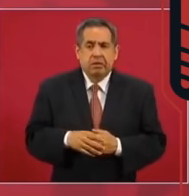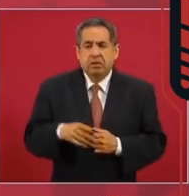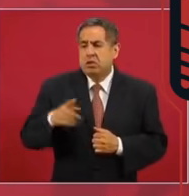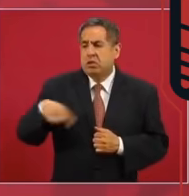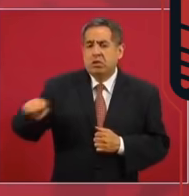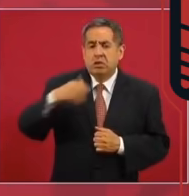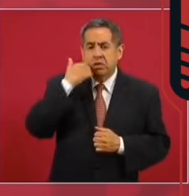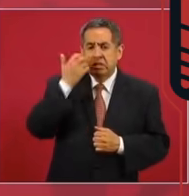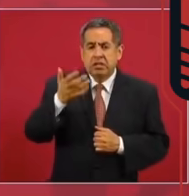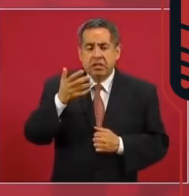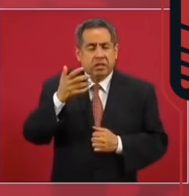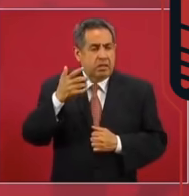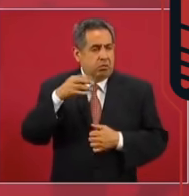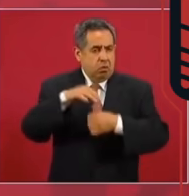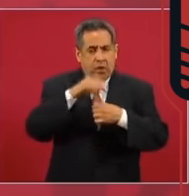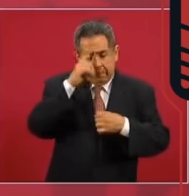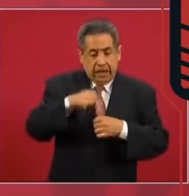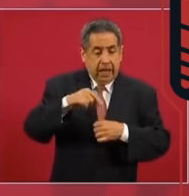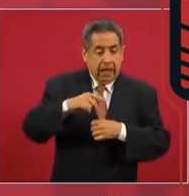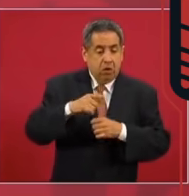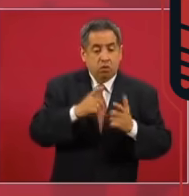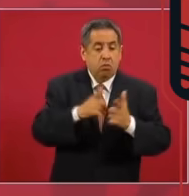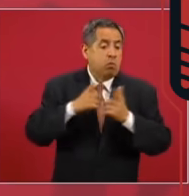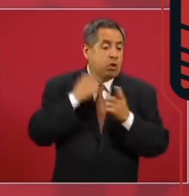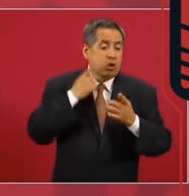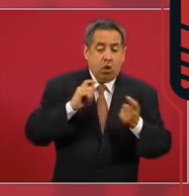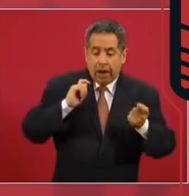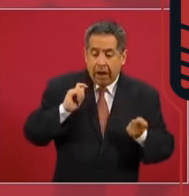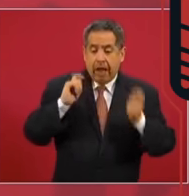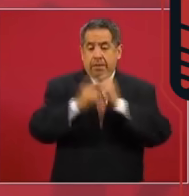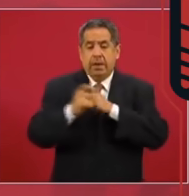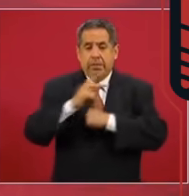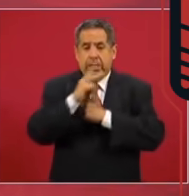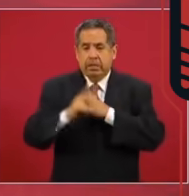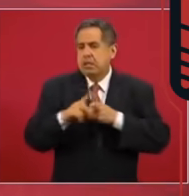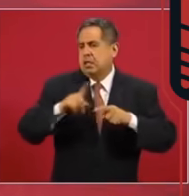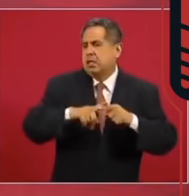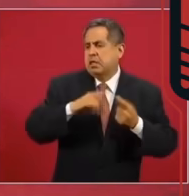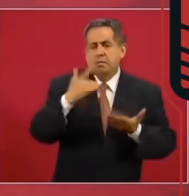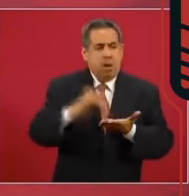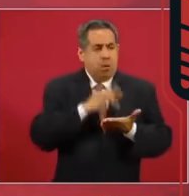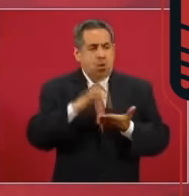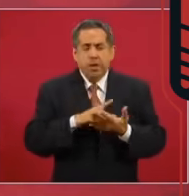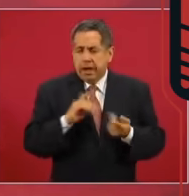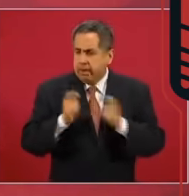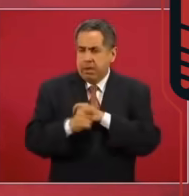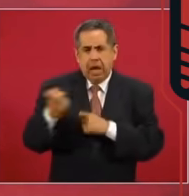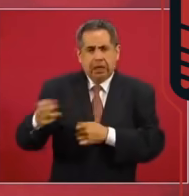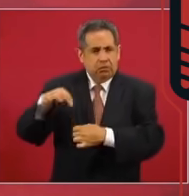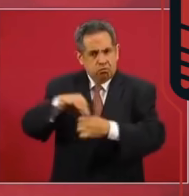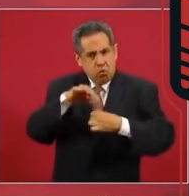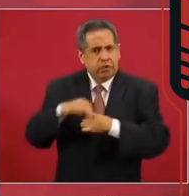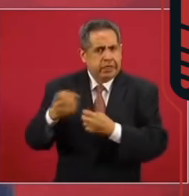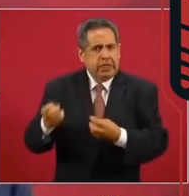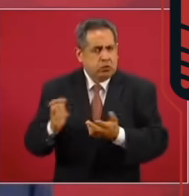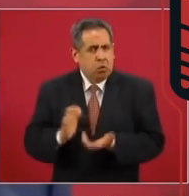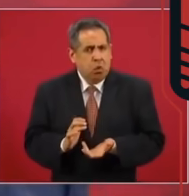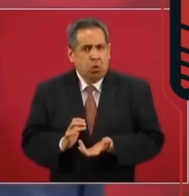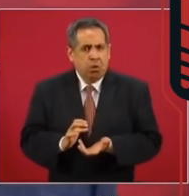idea de transformar al país, los que nos apoyan, que voten